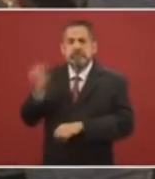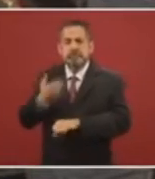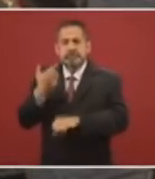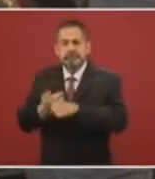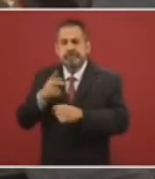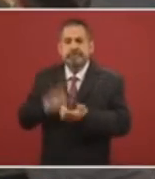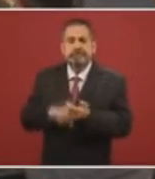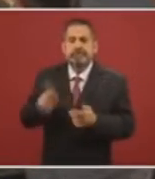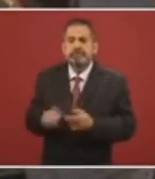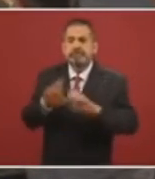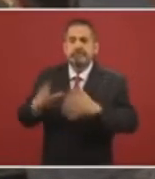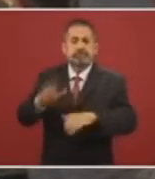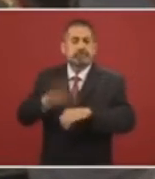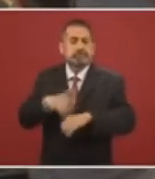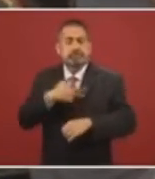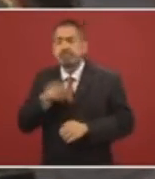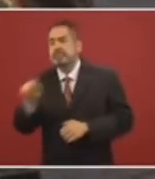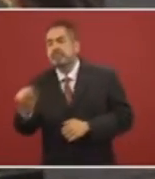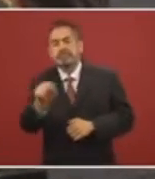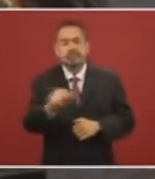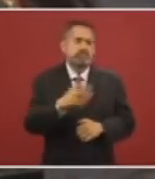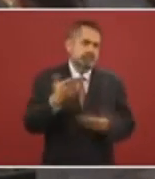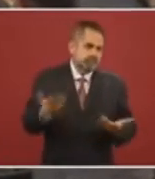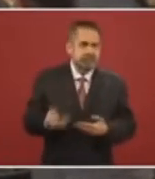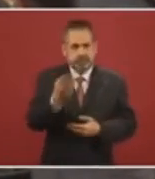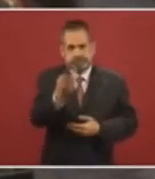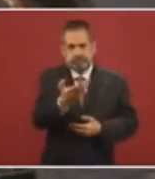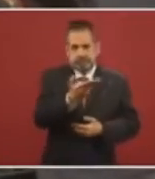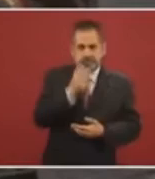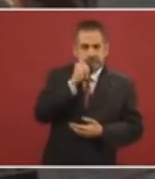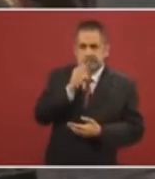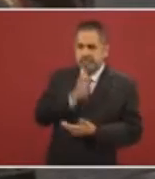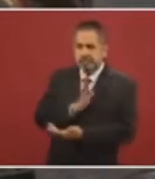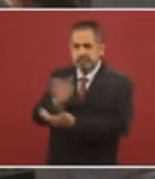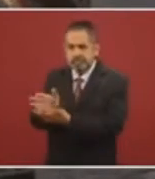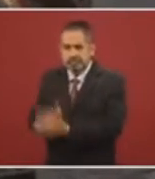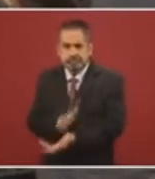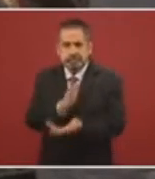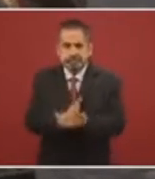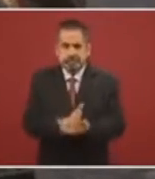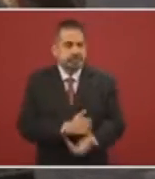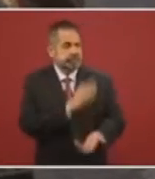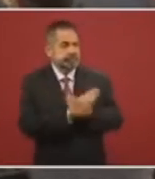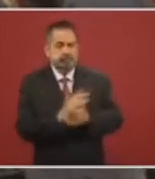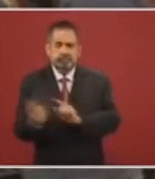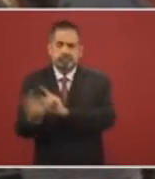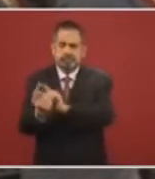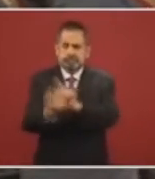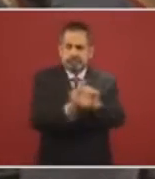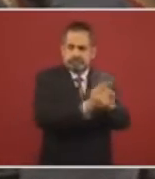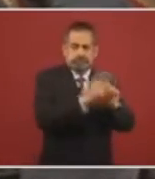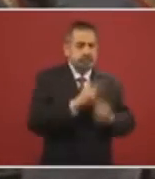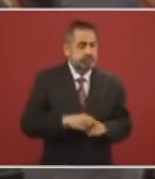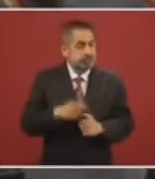alta marginación son las más vulnerables y precisamente usted acude en sus giras a este tipo de poblaciones. ¿Estaría